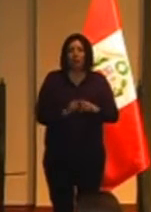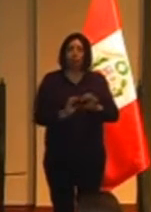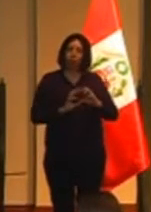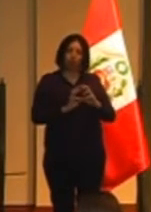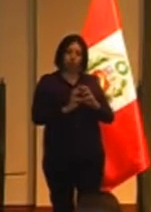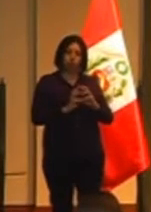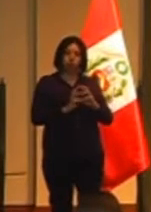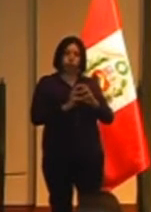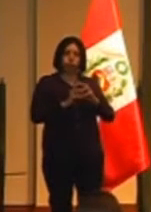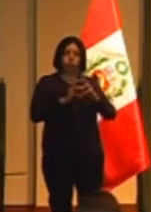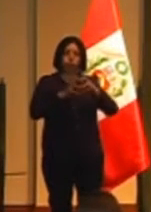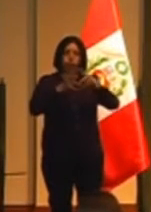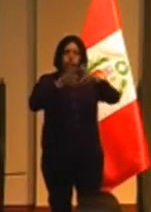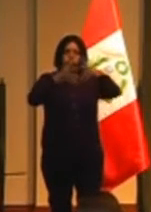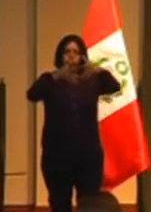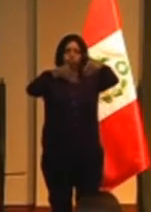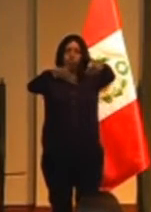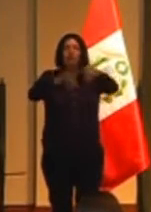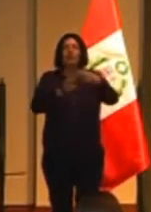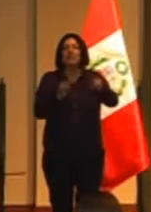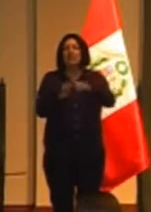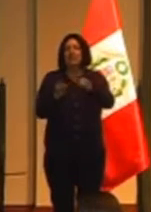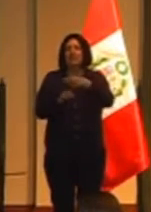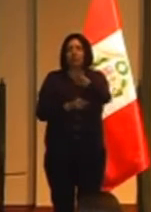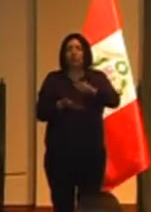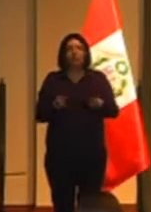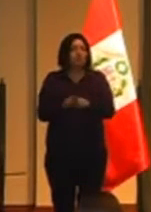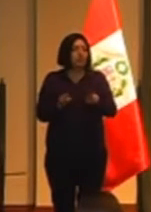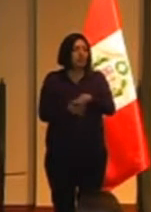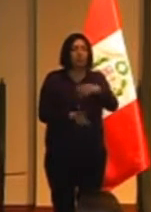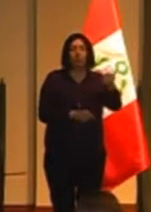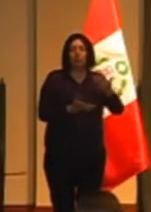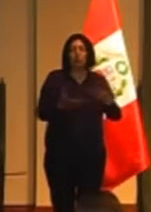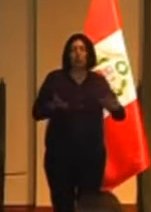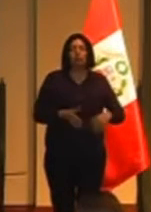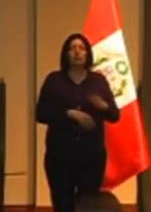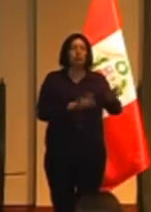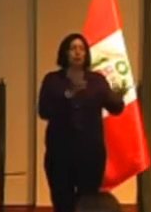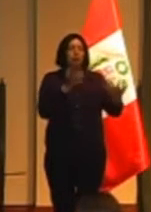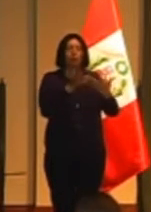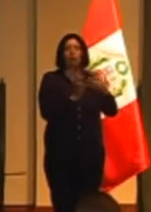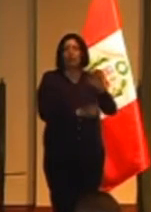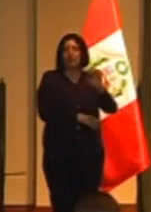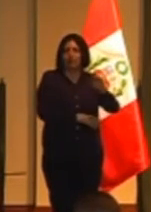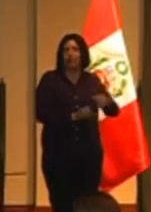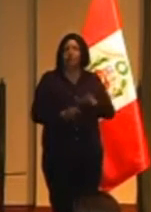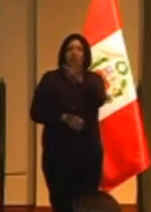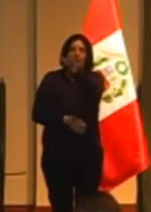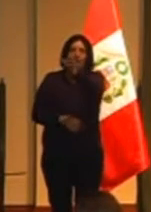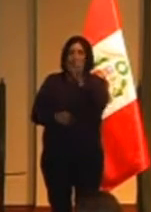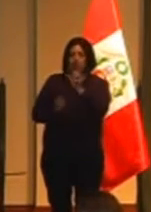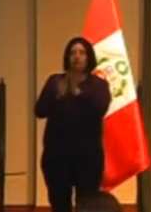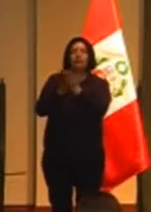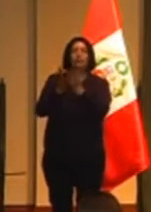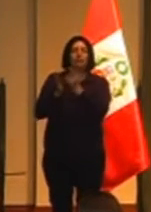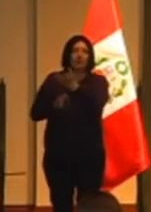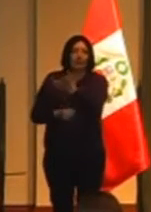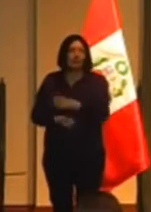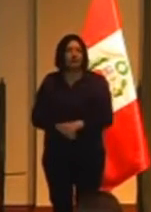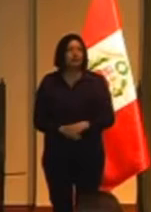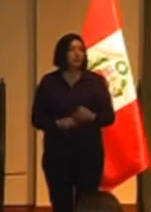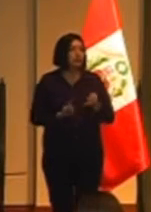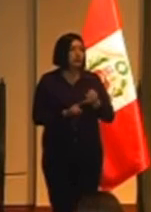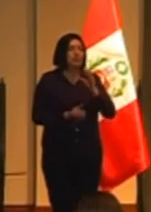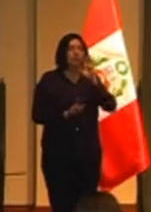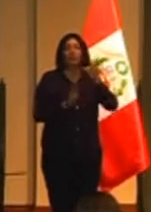creciendo. Y esto también tiene que ver con otras cosas como el ensamble, como el uso de las bibliotecas. Por ejemplo,